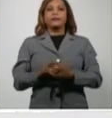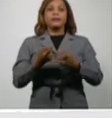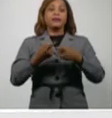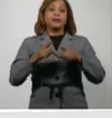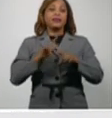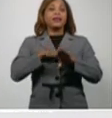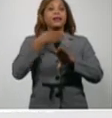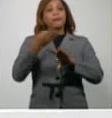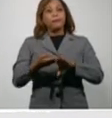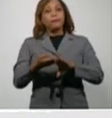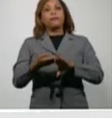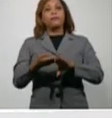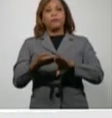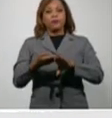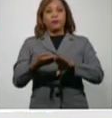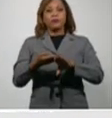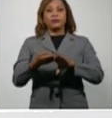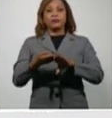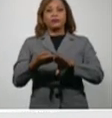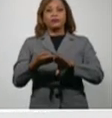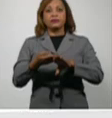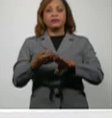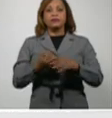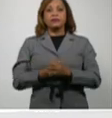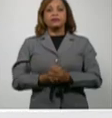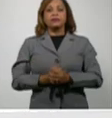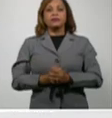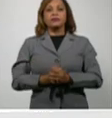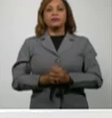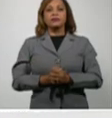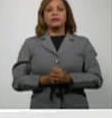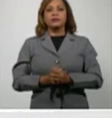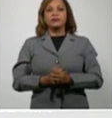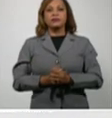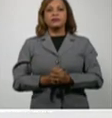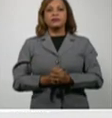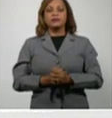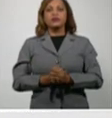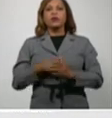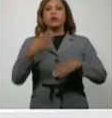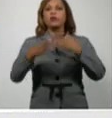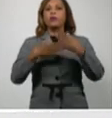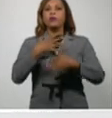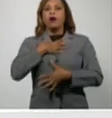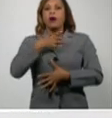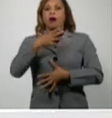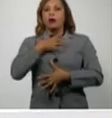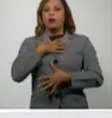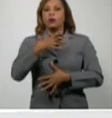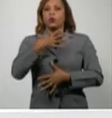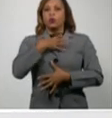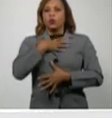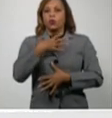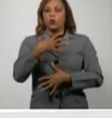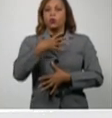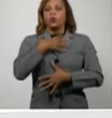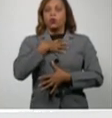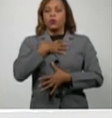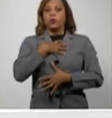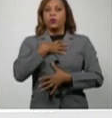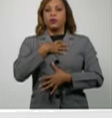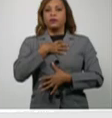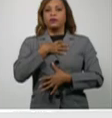de presentar en un momento determinado un distrés respiratorio severo, un shock séptico y